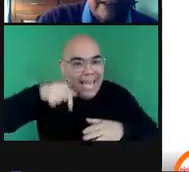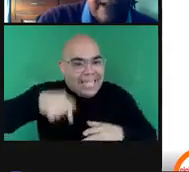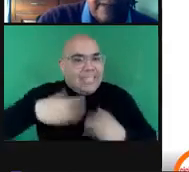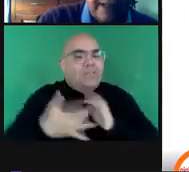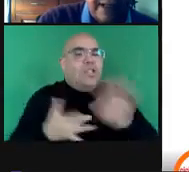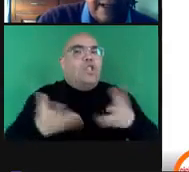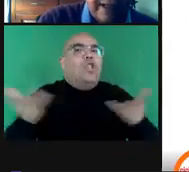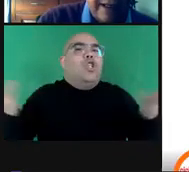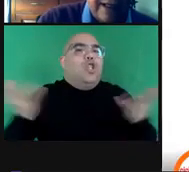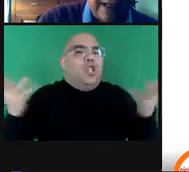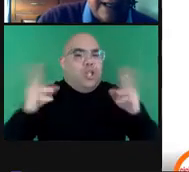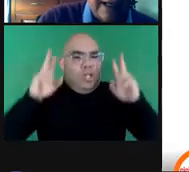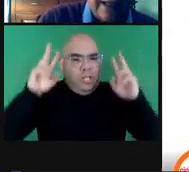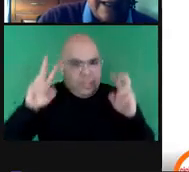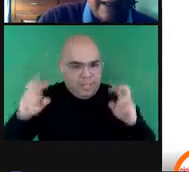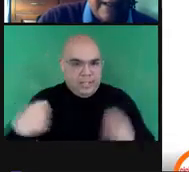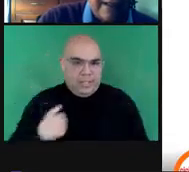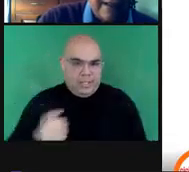vamos